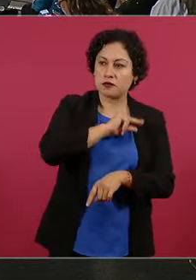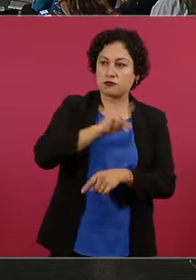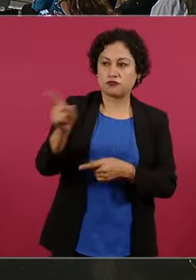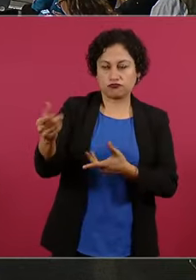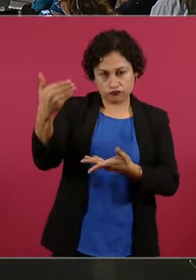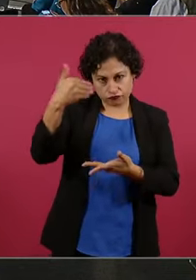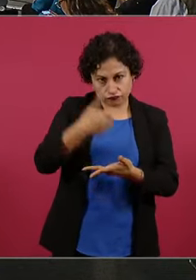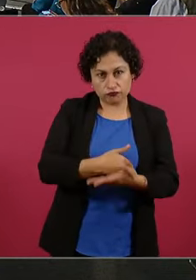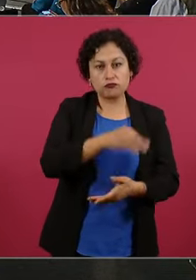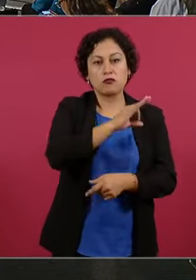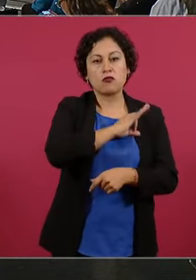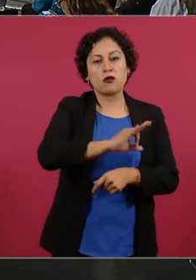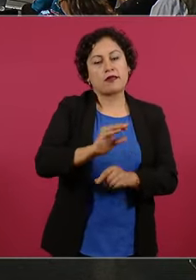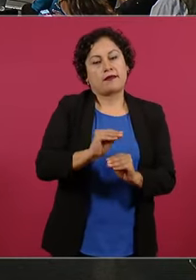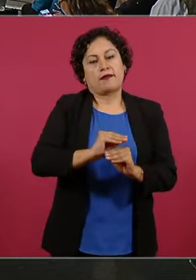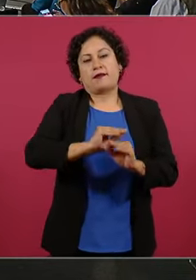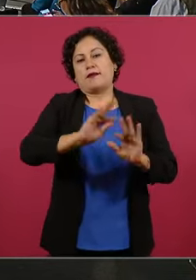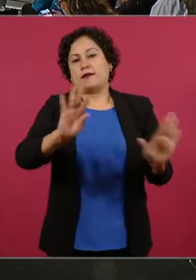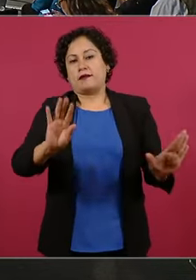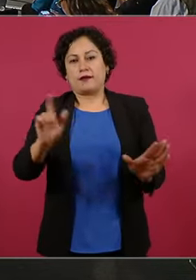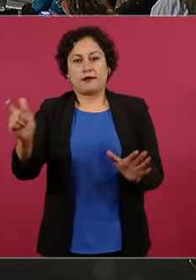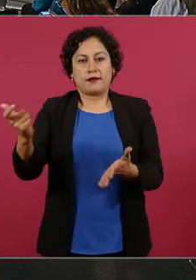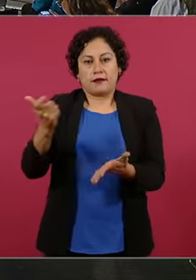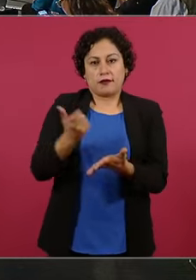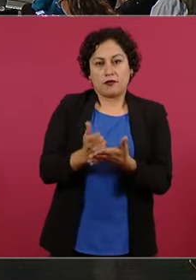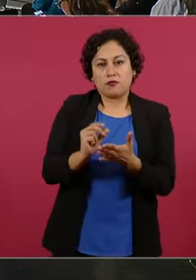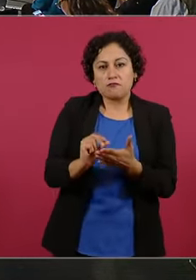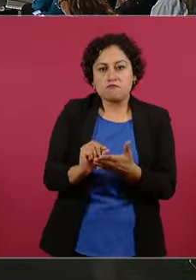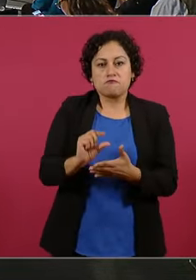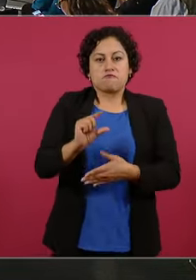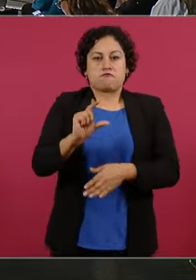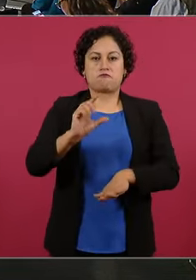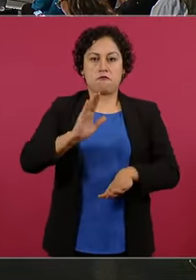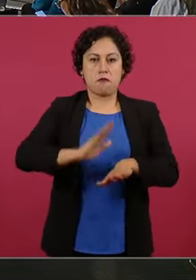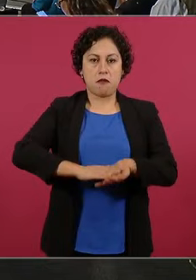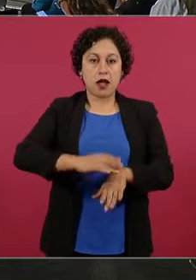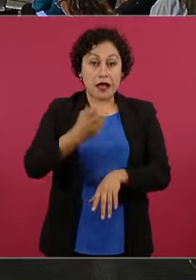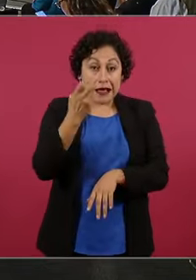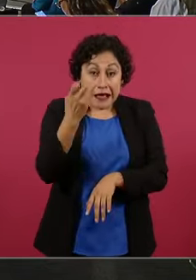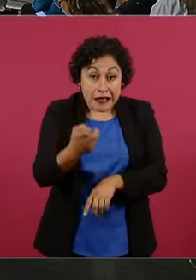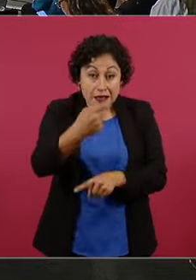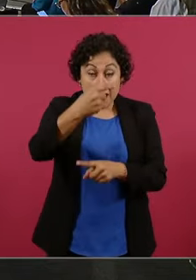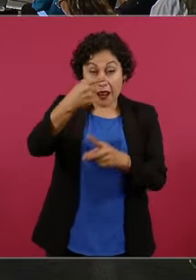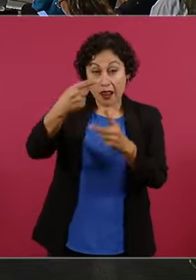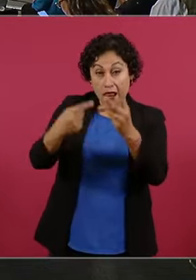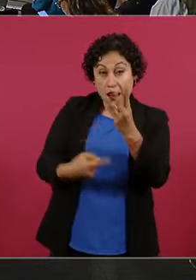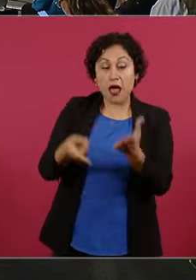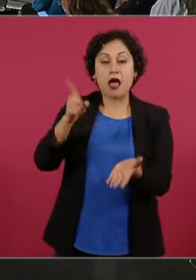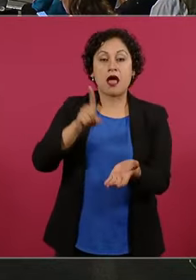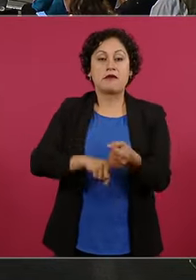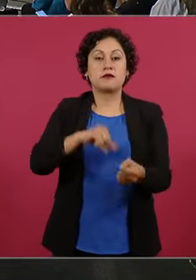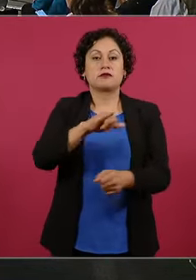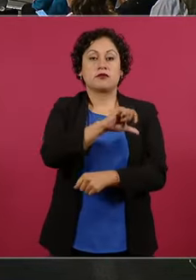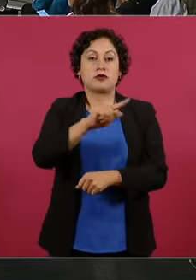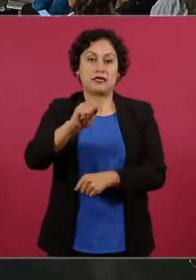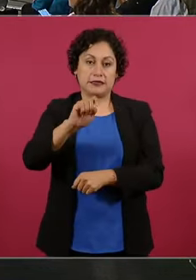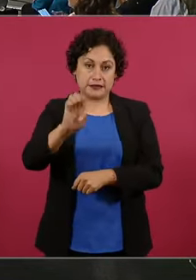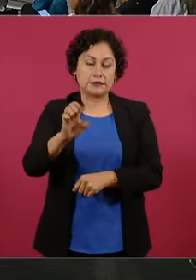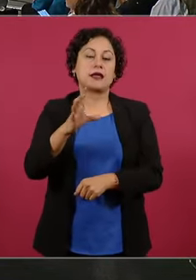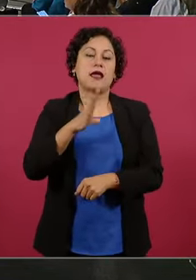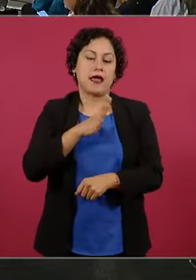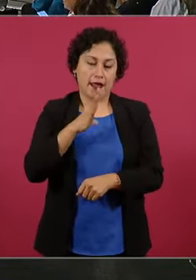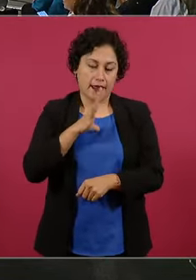con incremento a sus diversos tratamientos. Todo esto está pasando en el ISSSTE. También alguna tendencia para